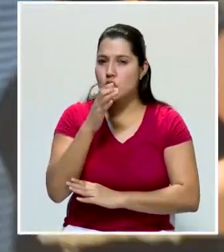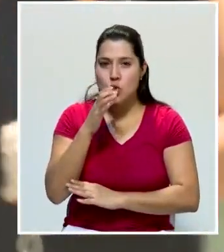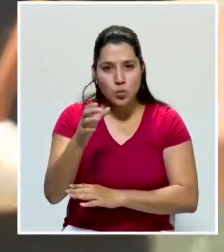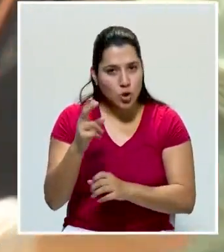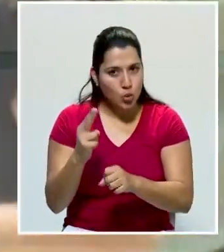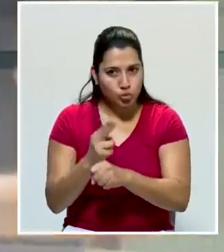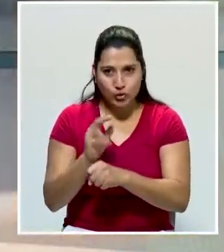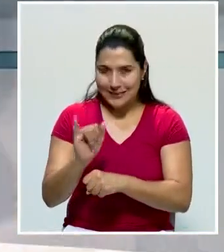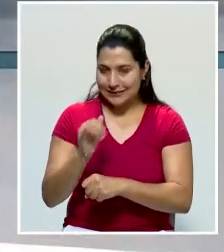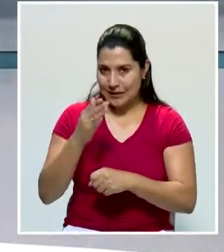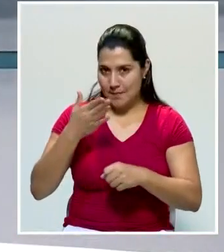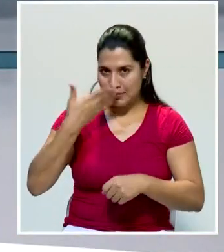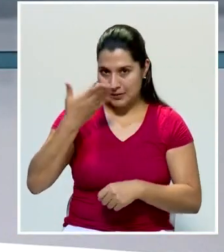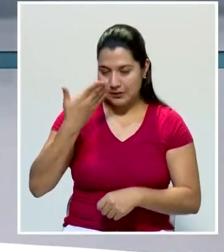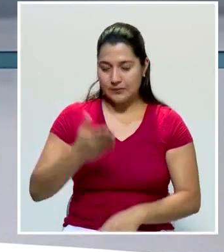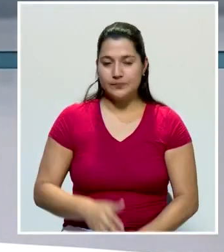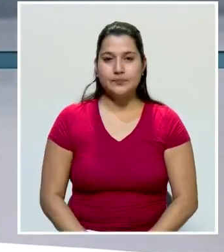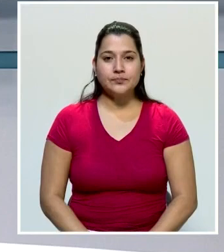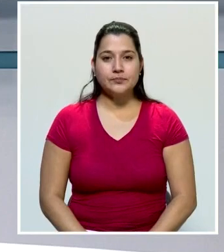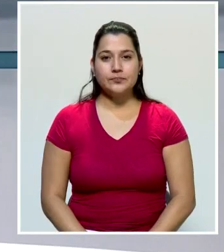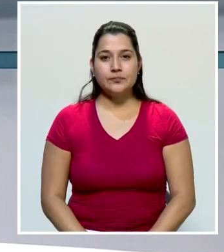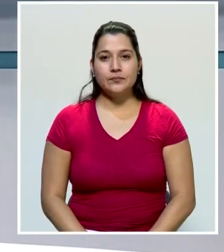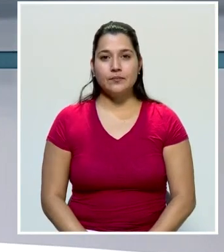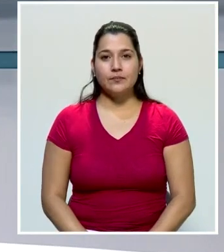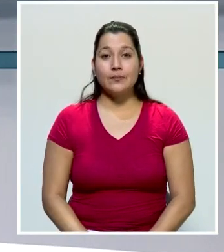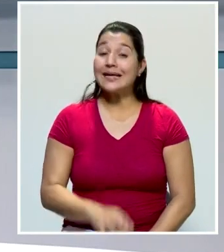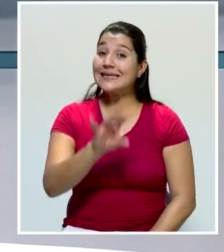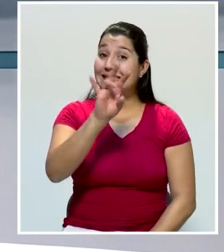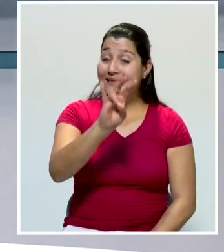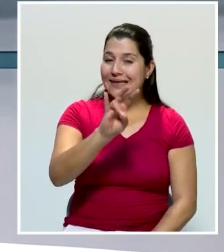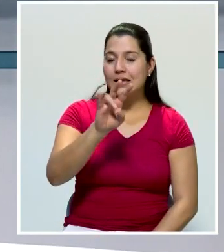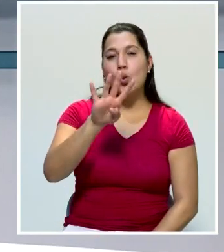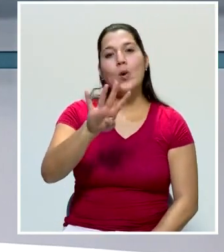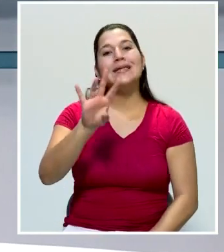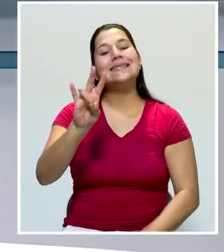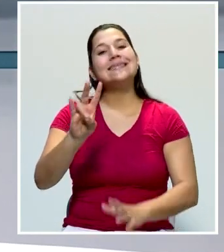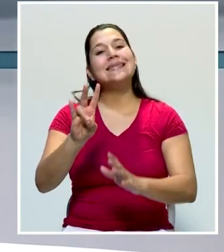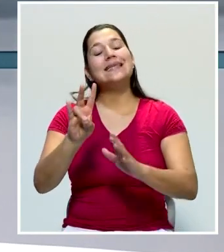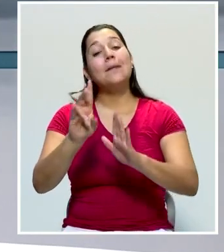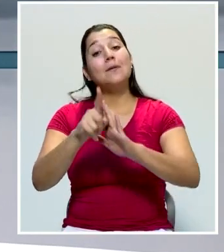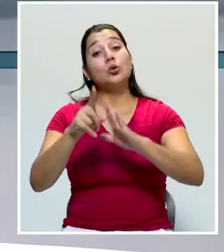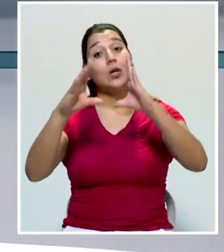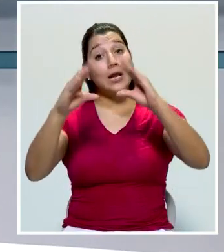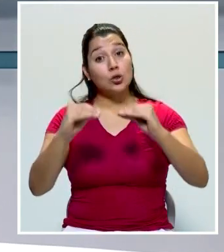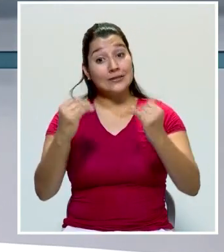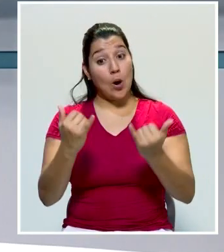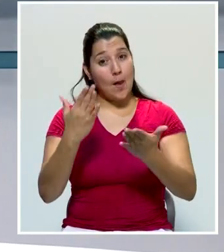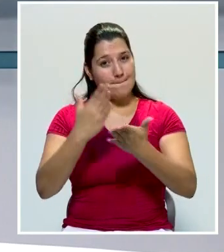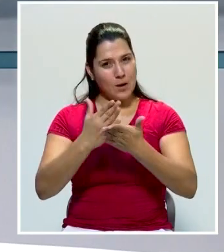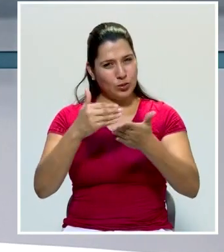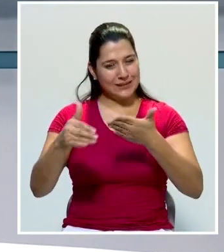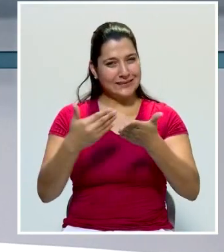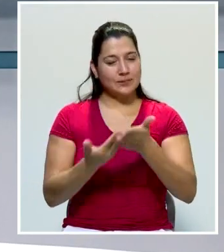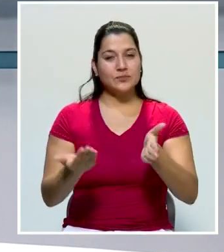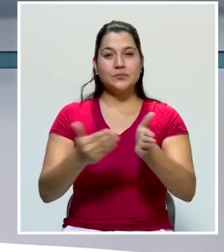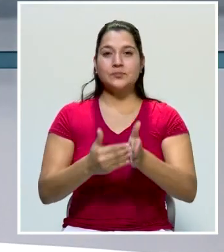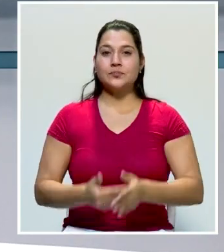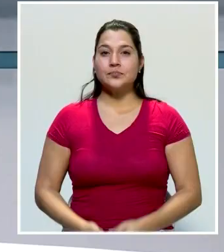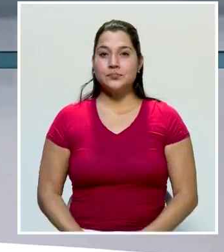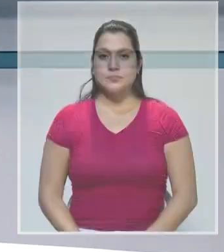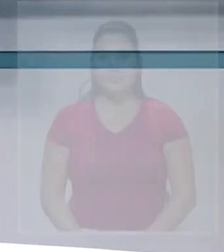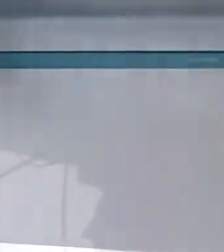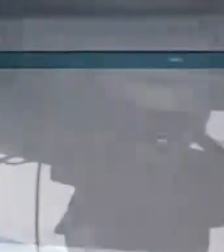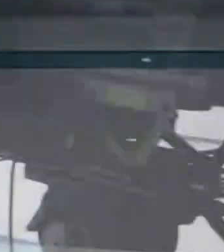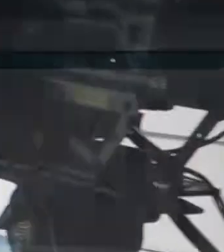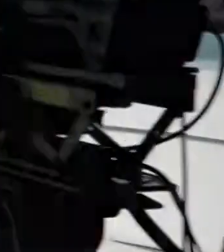mascarillas. A las 7 de la noche con 47 minutos, nos vamos a una pausa, enseguida volvemos.